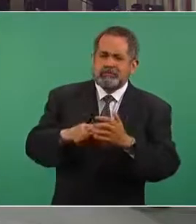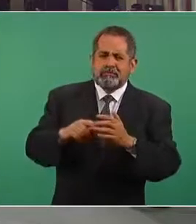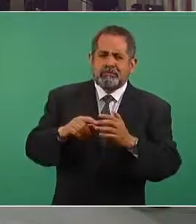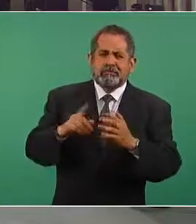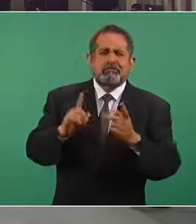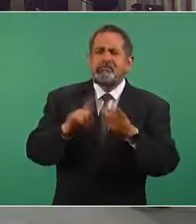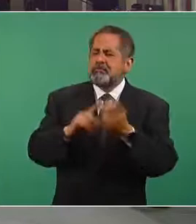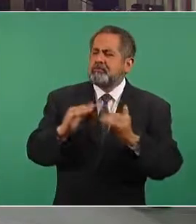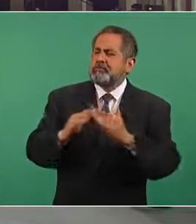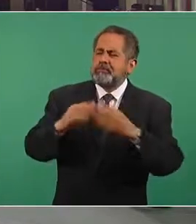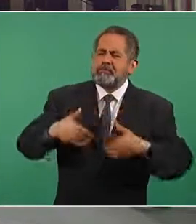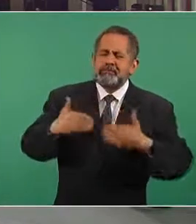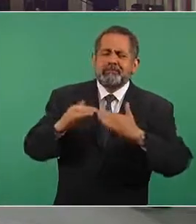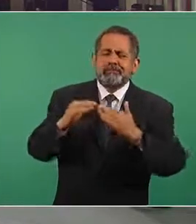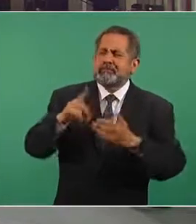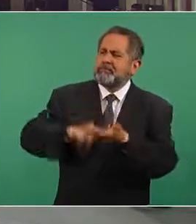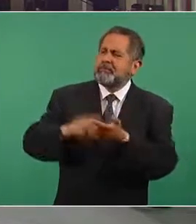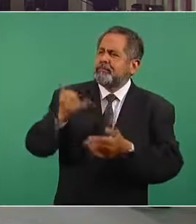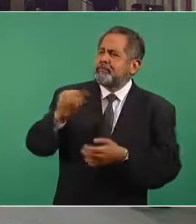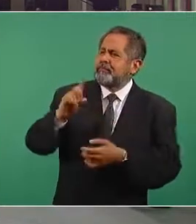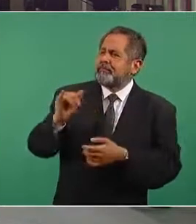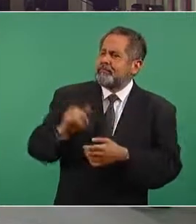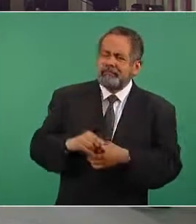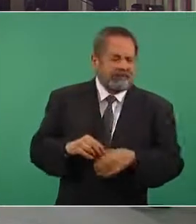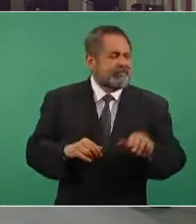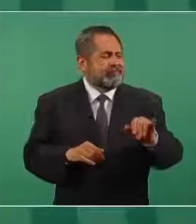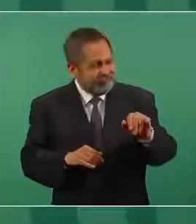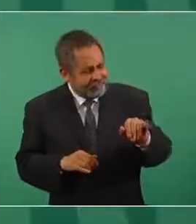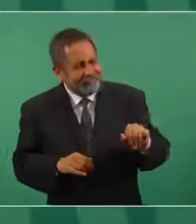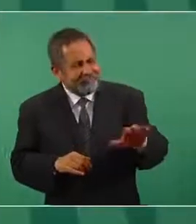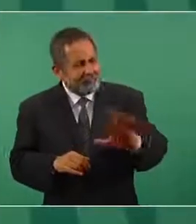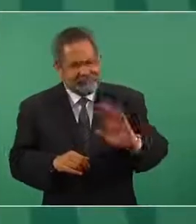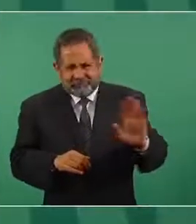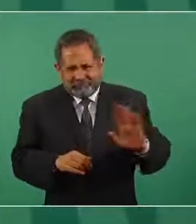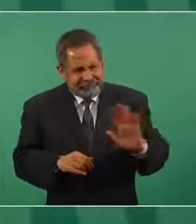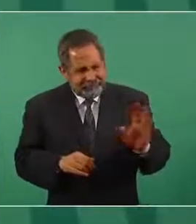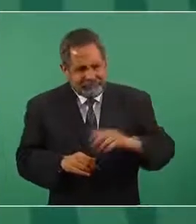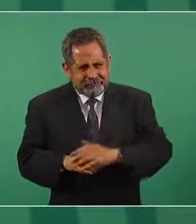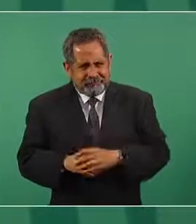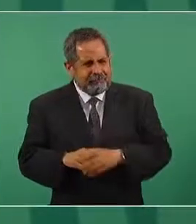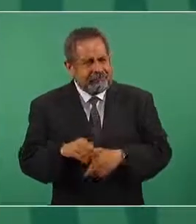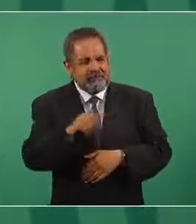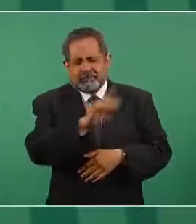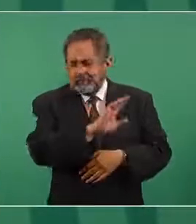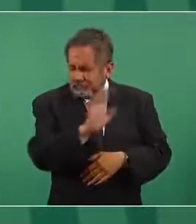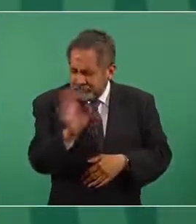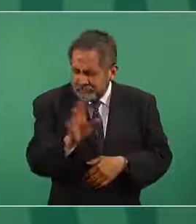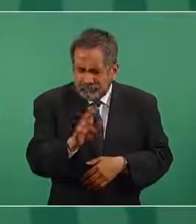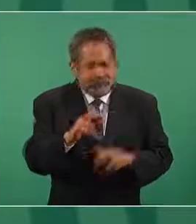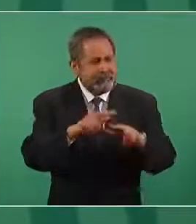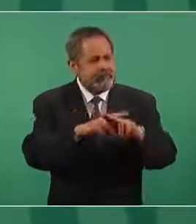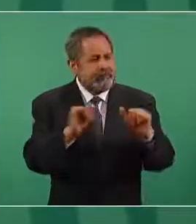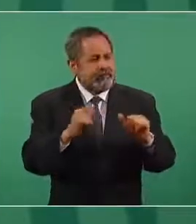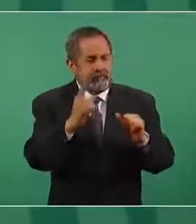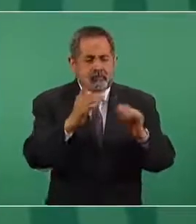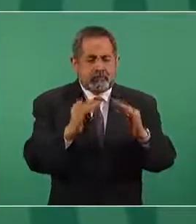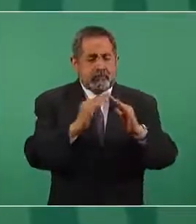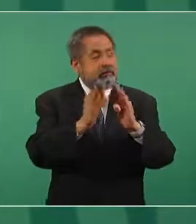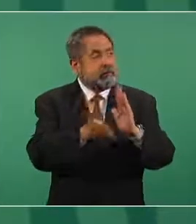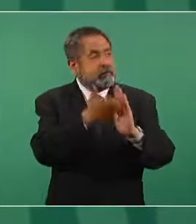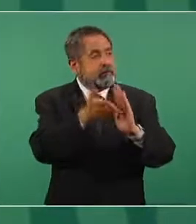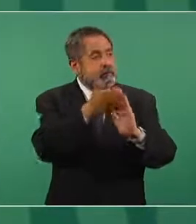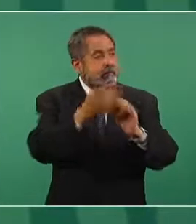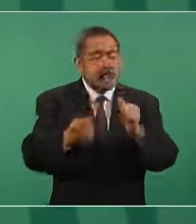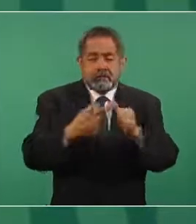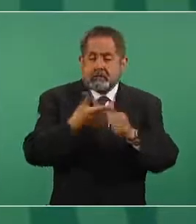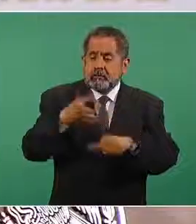yaquis del Sí. Ajá, entre ellos. No se va a poder hacer una vivienda si no es con la